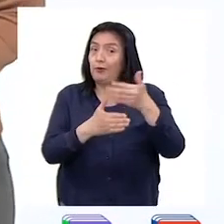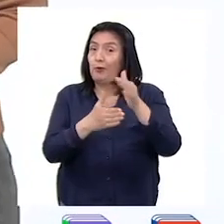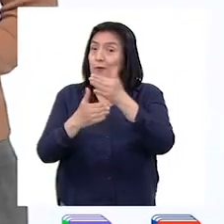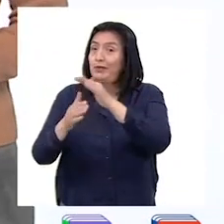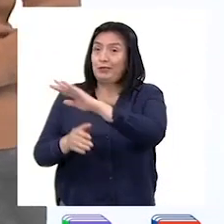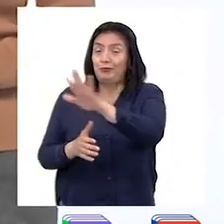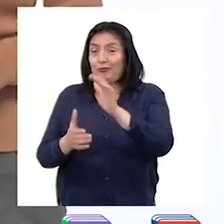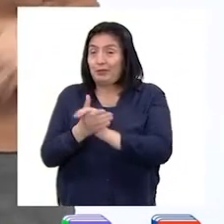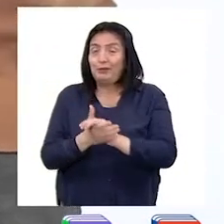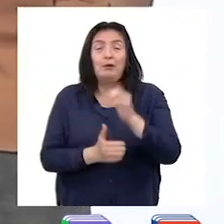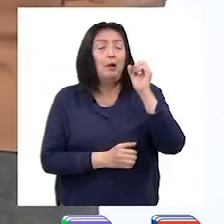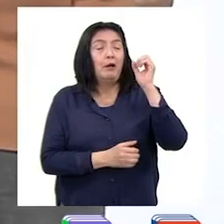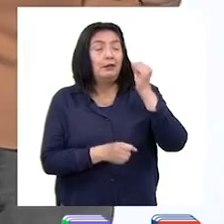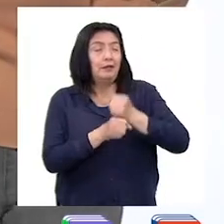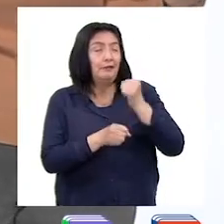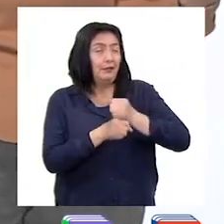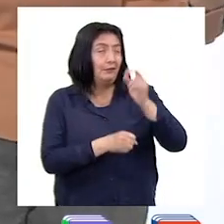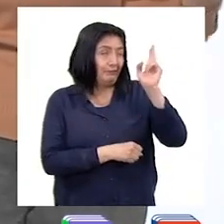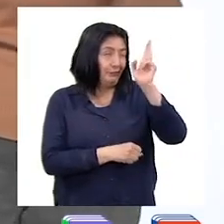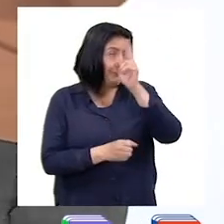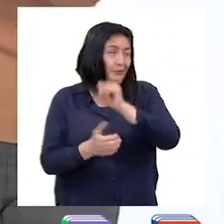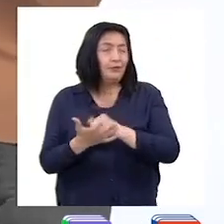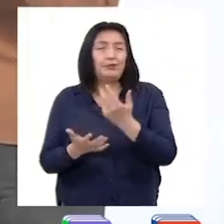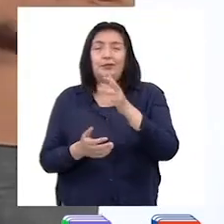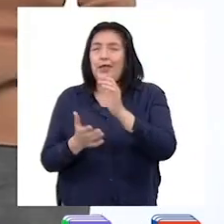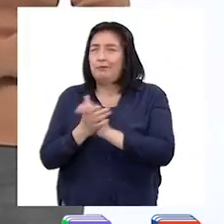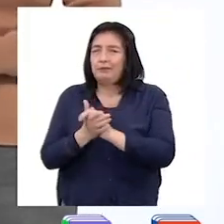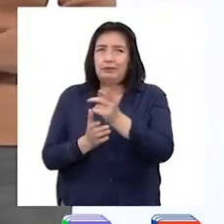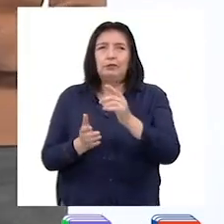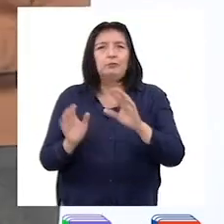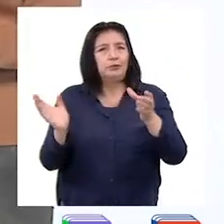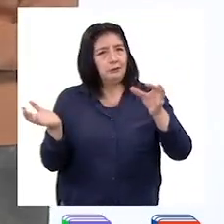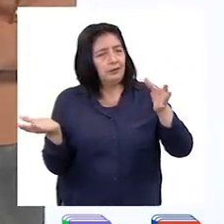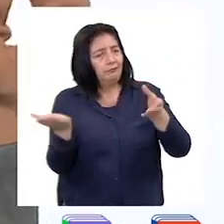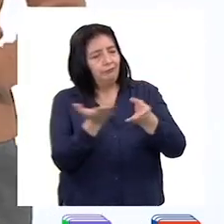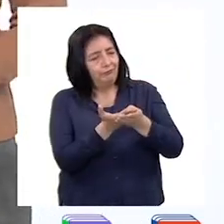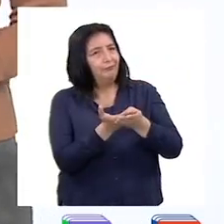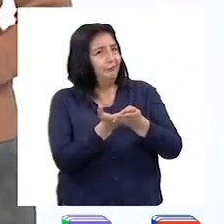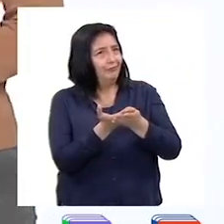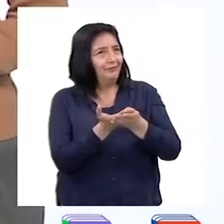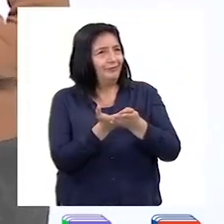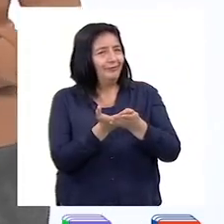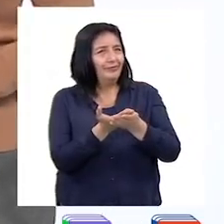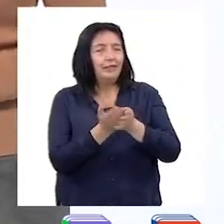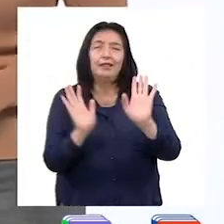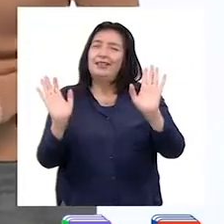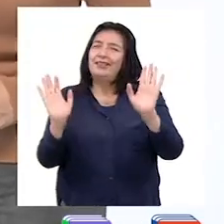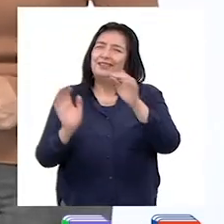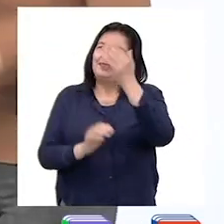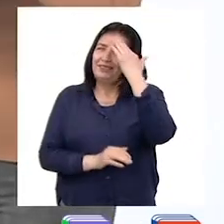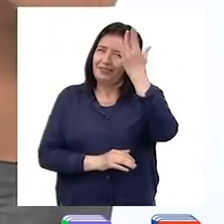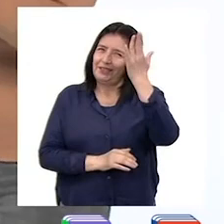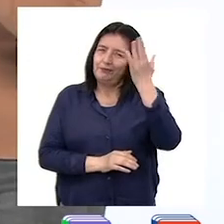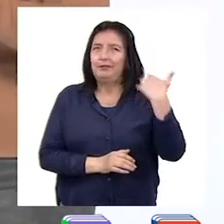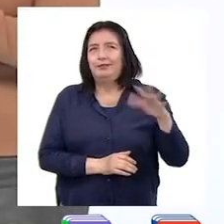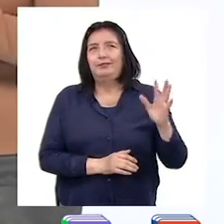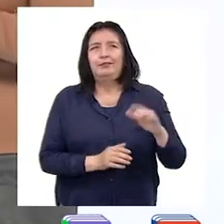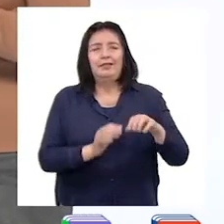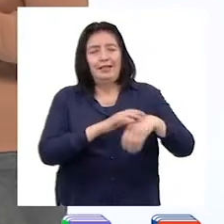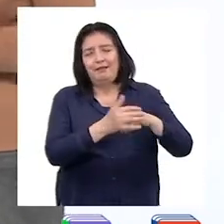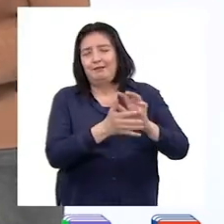sus trabajos con sus profesores, compañeros y compañeras y luego archivarlos en sus portafolios. Y ya saben nuestra rutina,